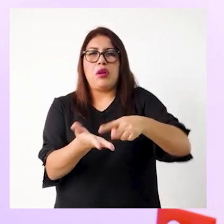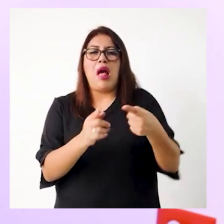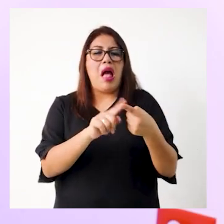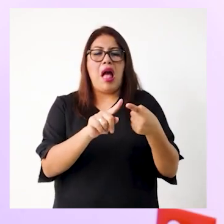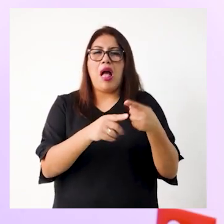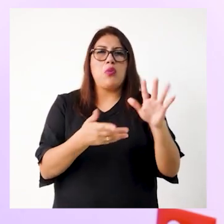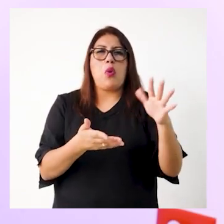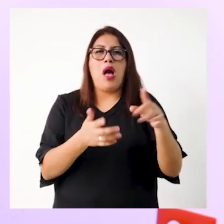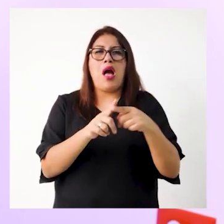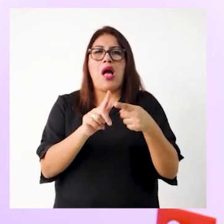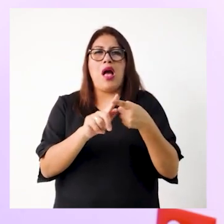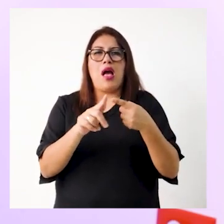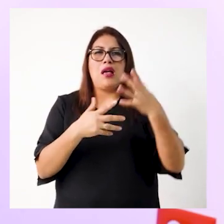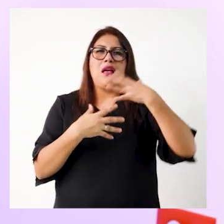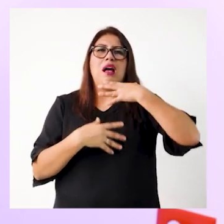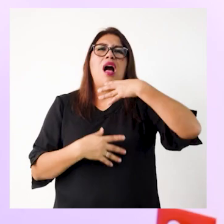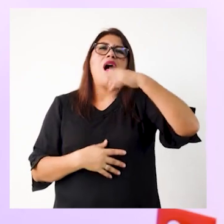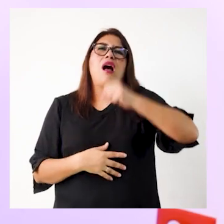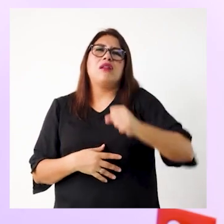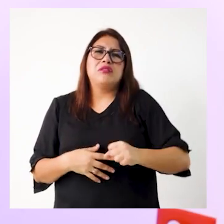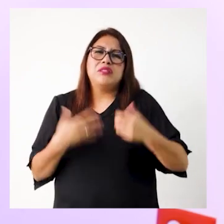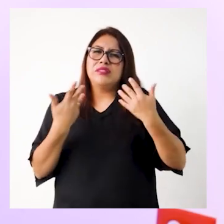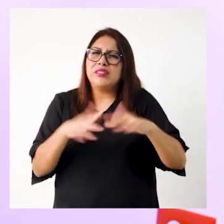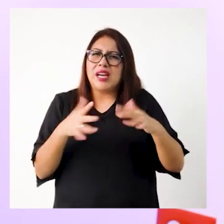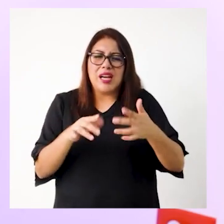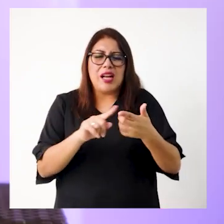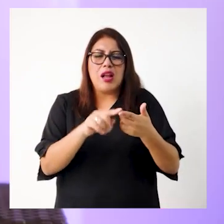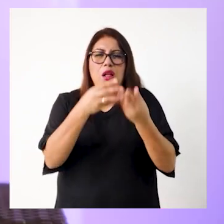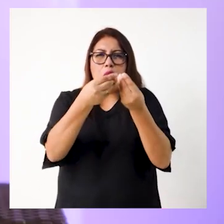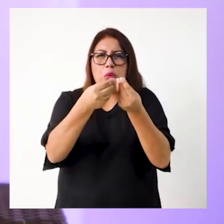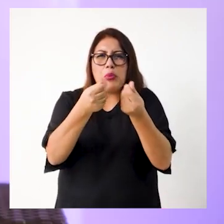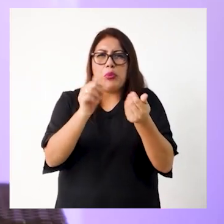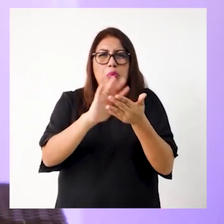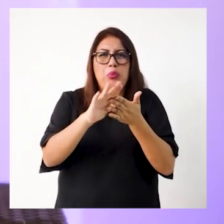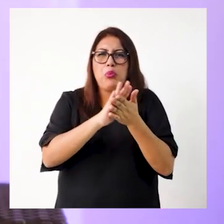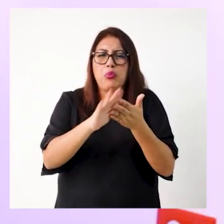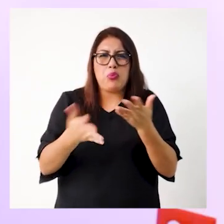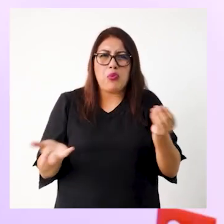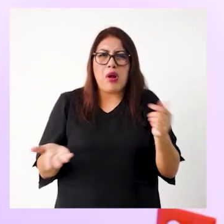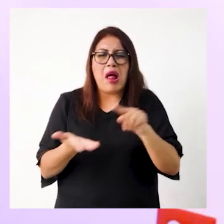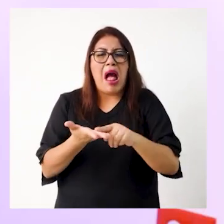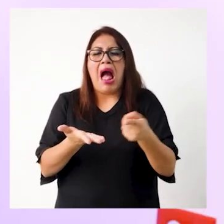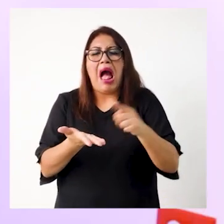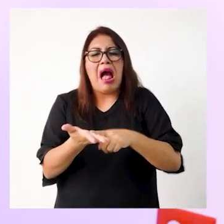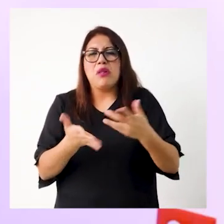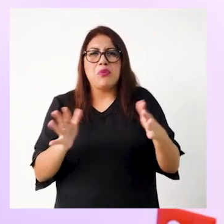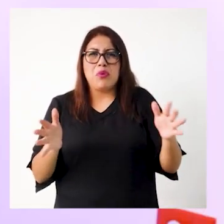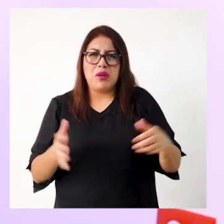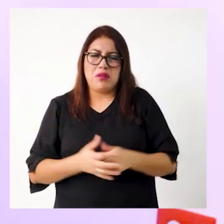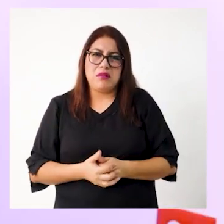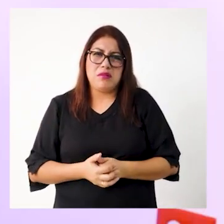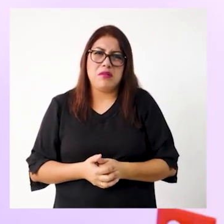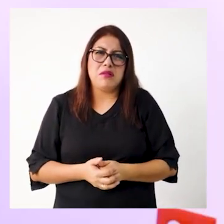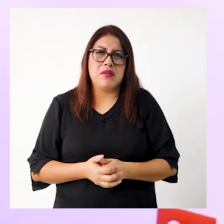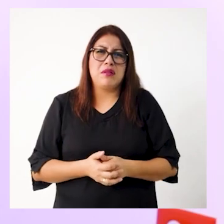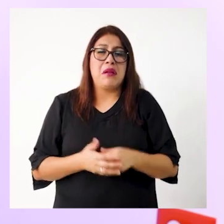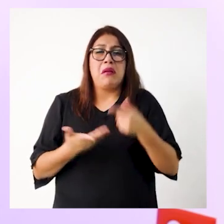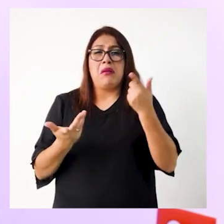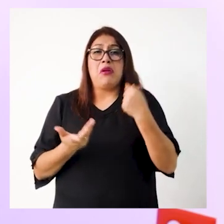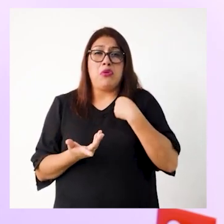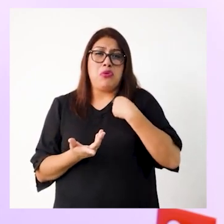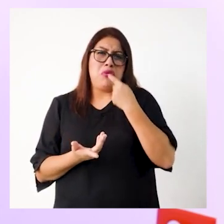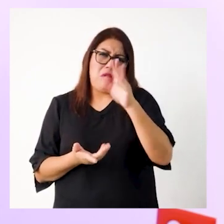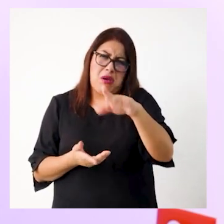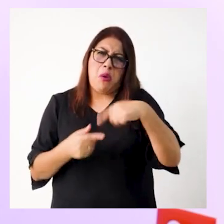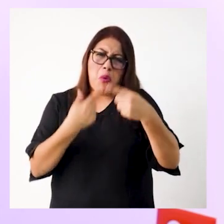huella y le decían, no lee. Claro, pues porque el adulto mayor se le borra la huellita. Sí, es algo que saben todos. Y entonces yo le decía, bueno, que ponga otro